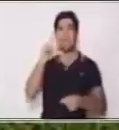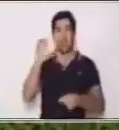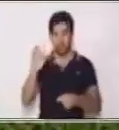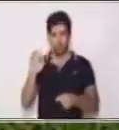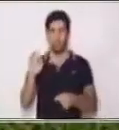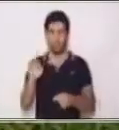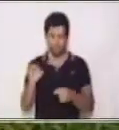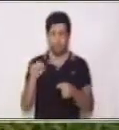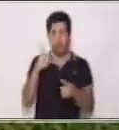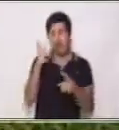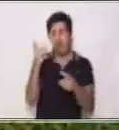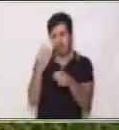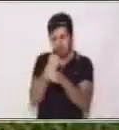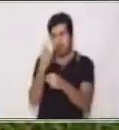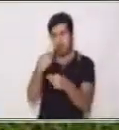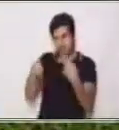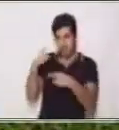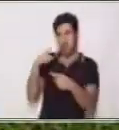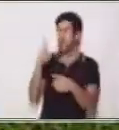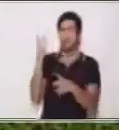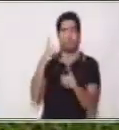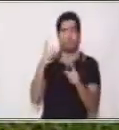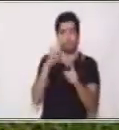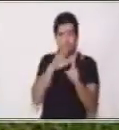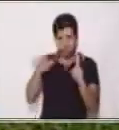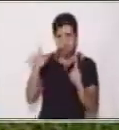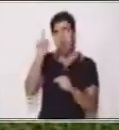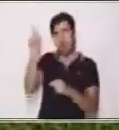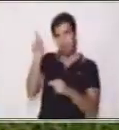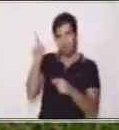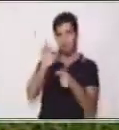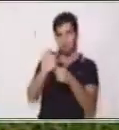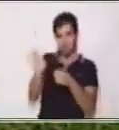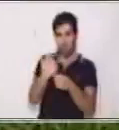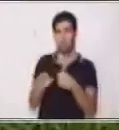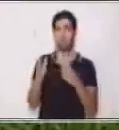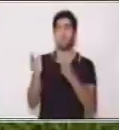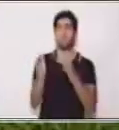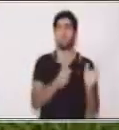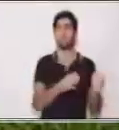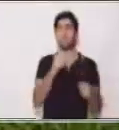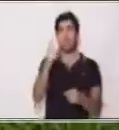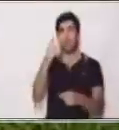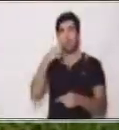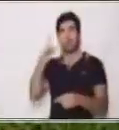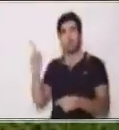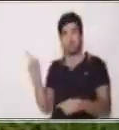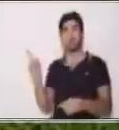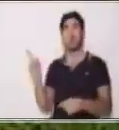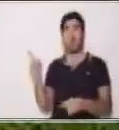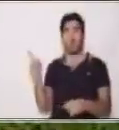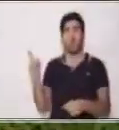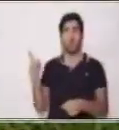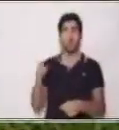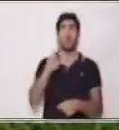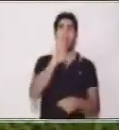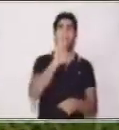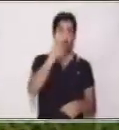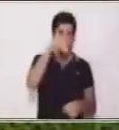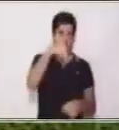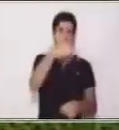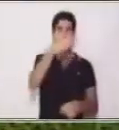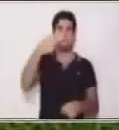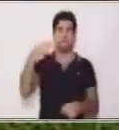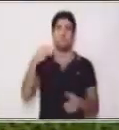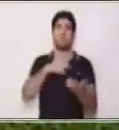número, una constante conocida que es 3.1416. El radio que nos están dando, 4 metros al cuadrado,